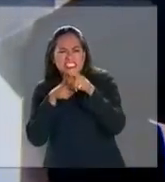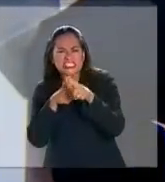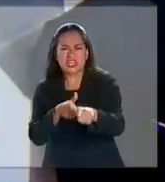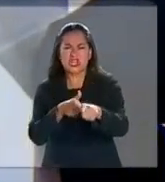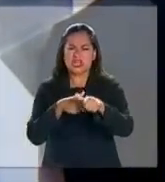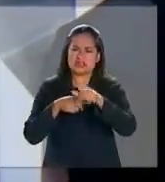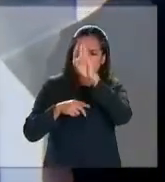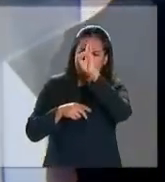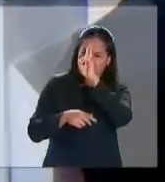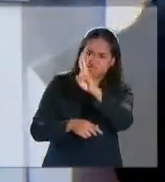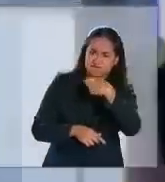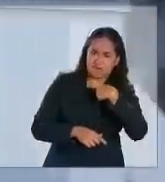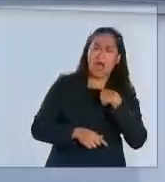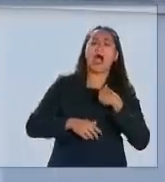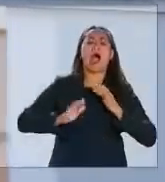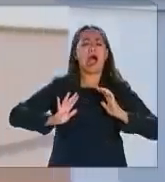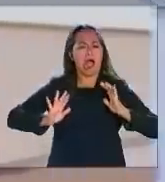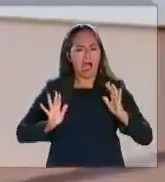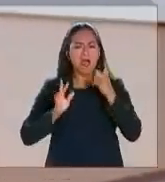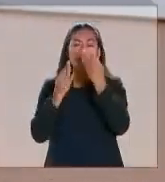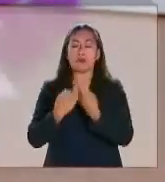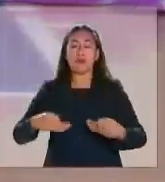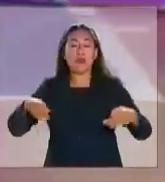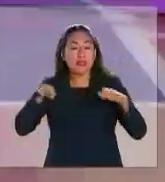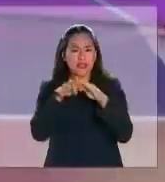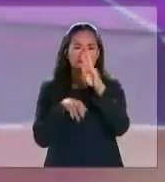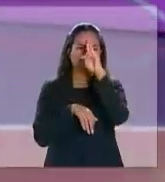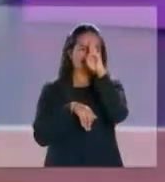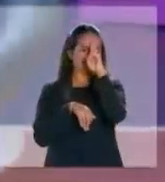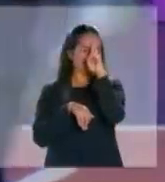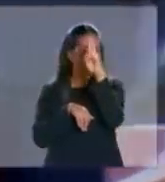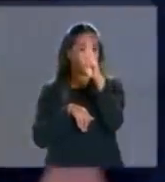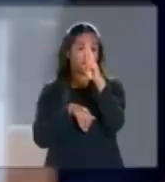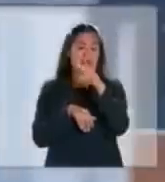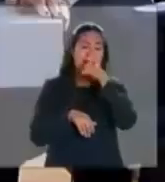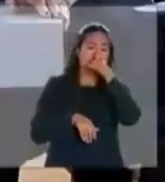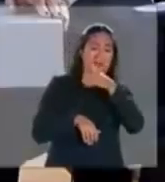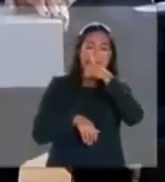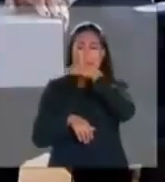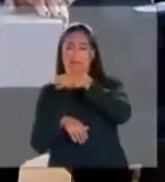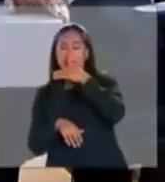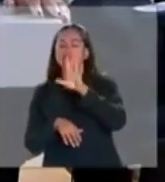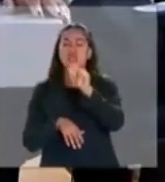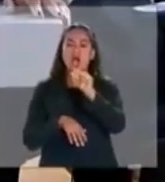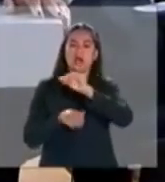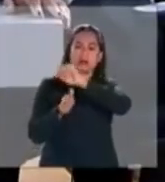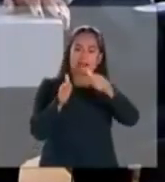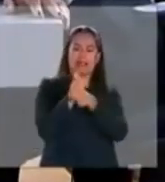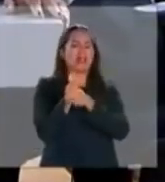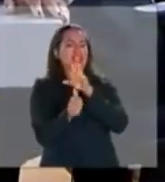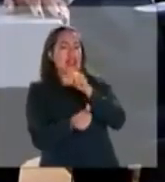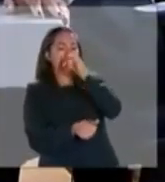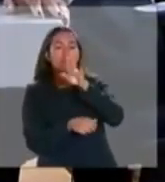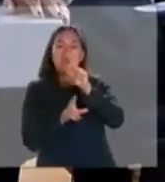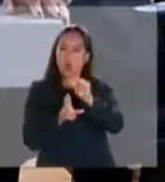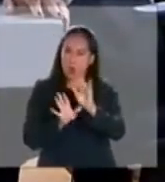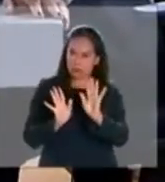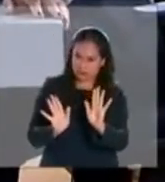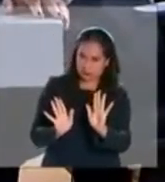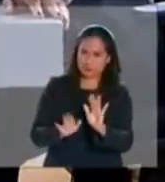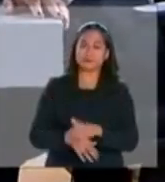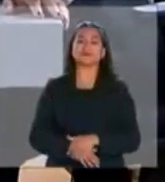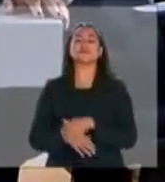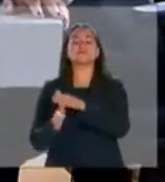funcionó no la bravuconería no esconderse atrás de la frontera para insultar gracias candidato mi candidato anaya su